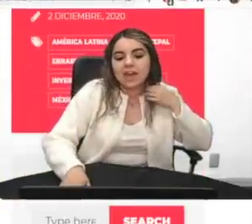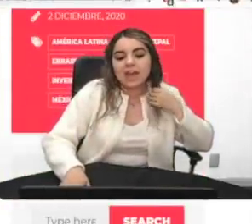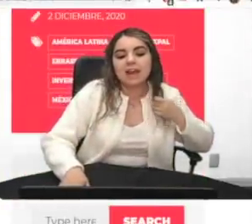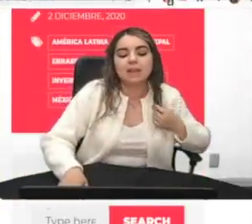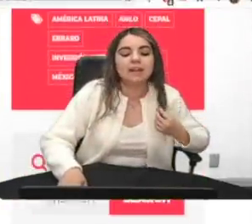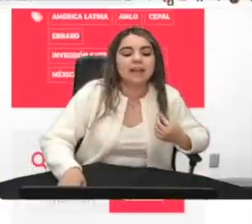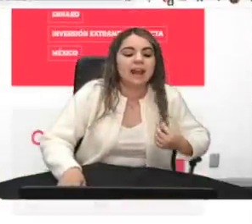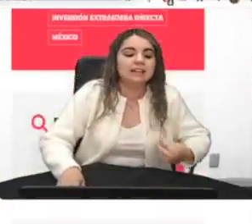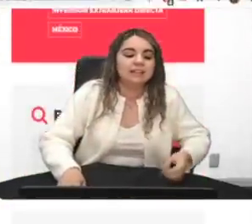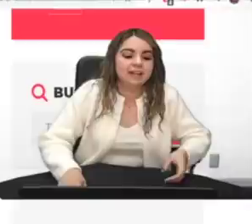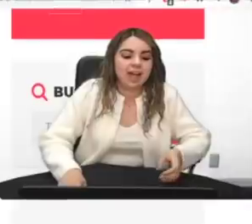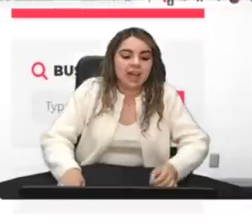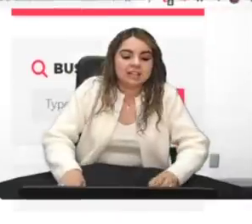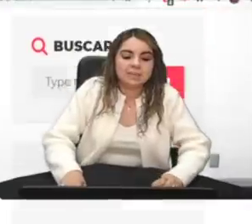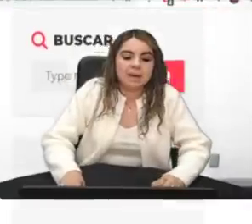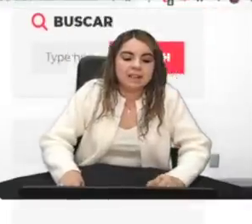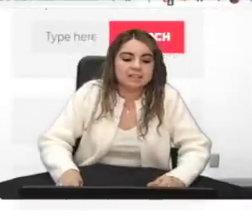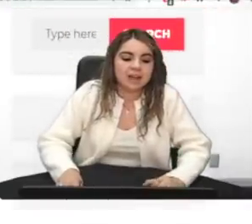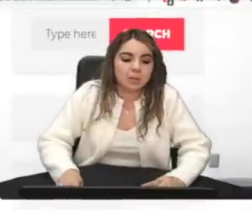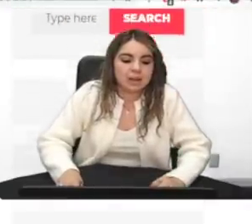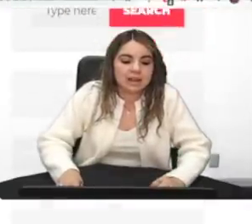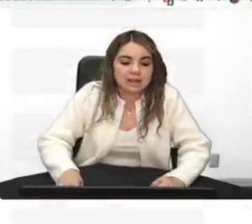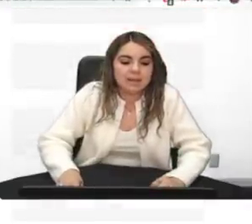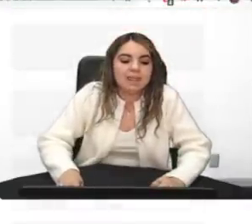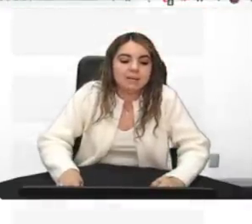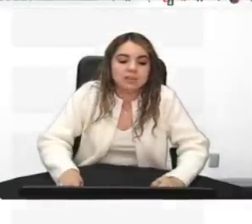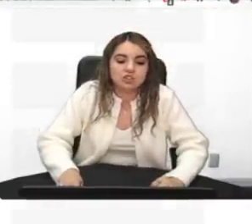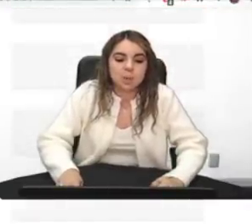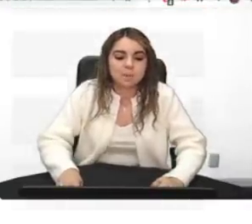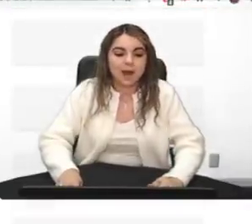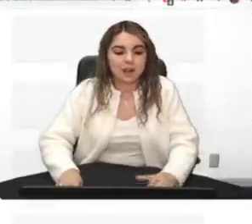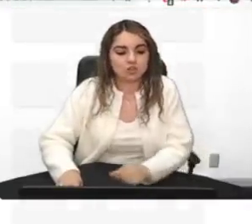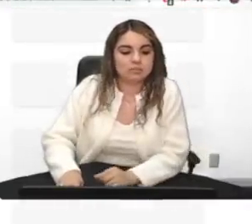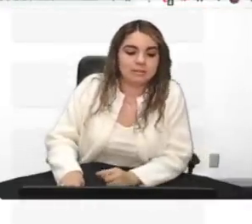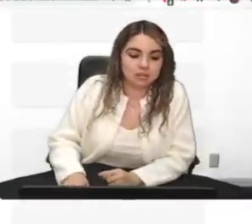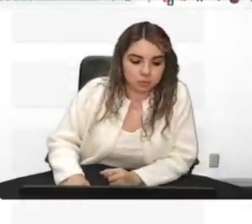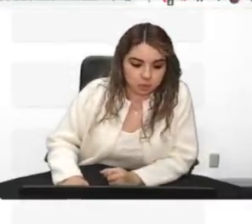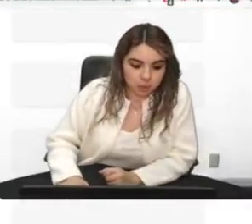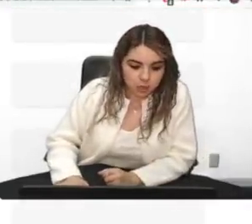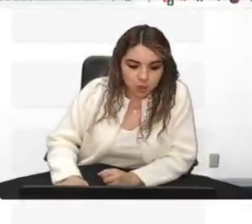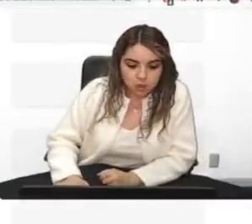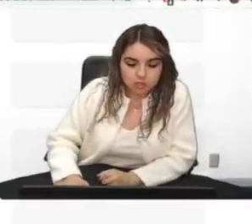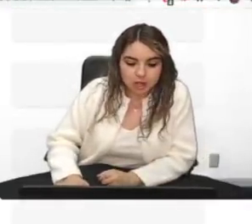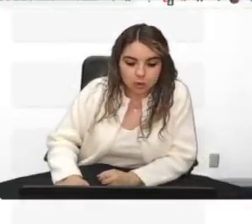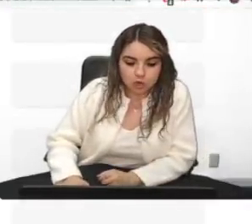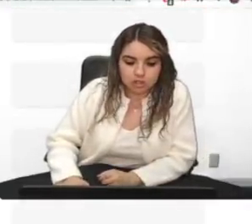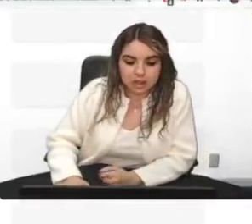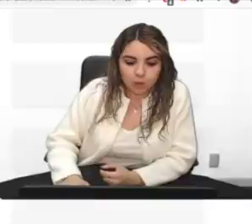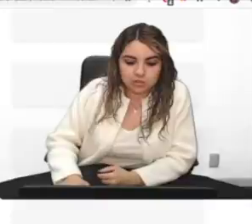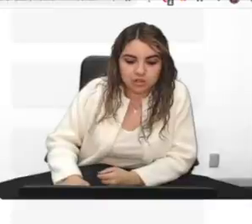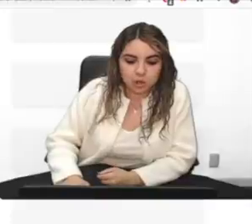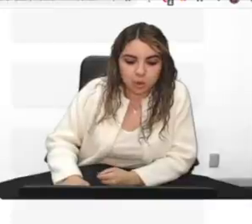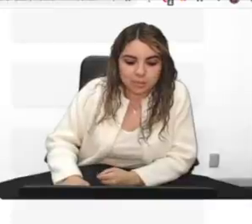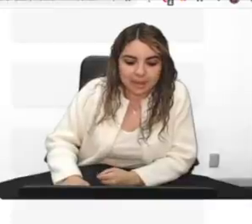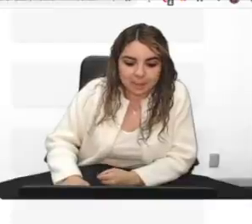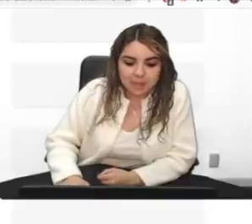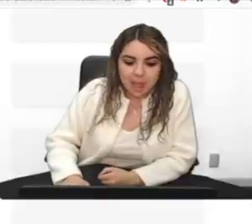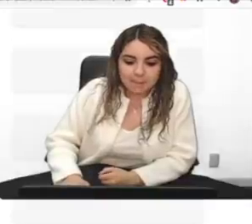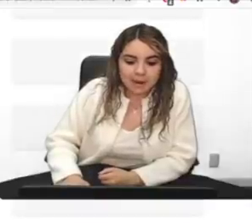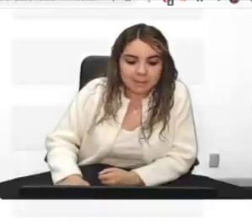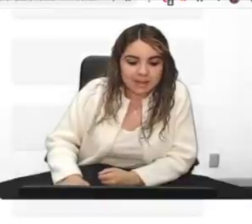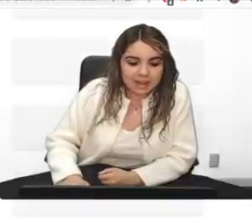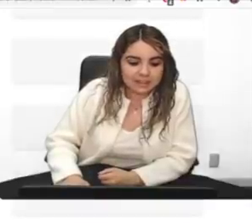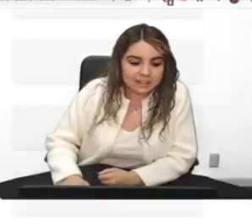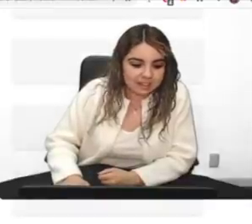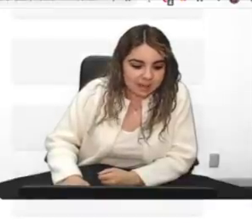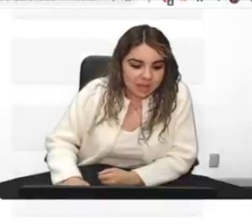IED en América Latina. CEPAL destaca buen clima de inversión para el 2021. De acuerdo con los cálculos de la Comisión Económica